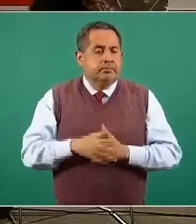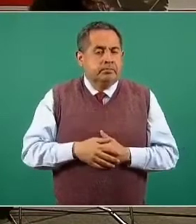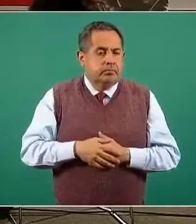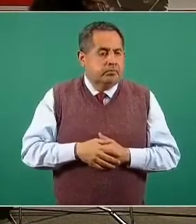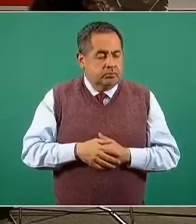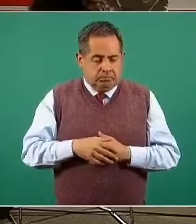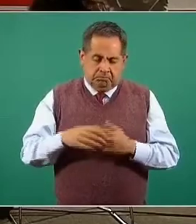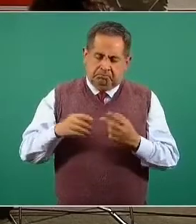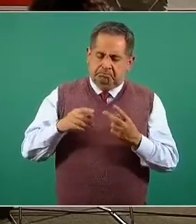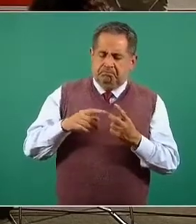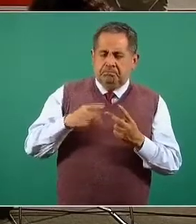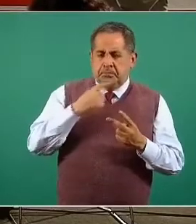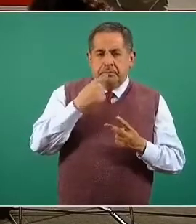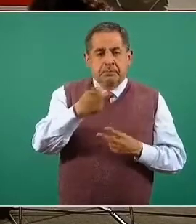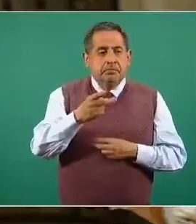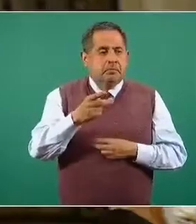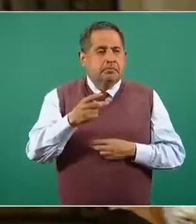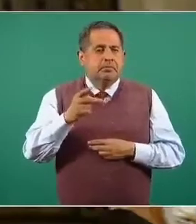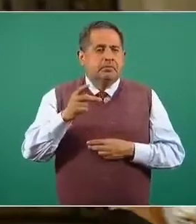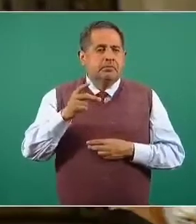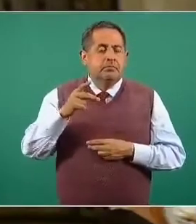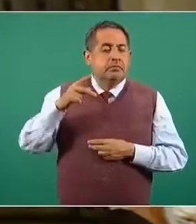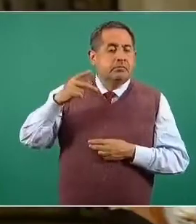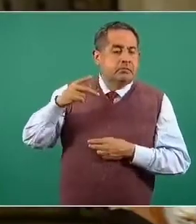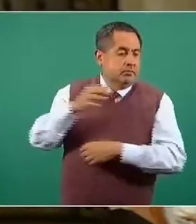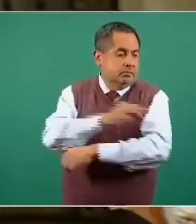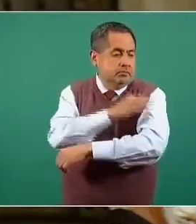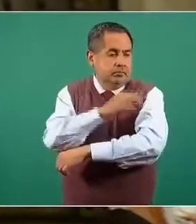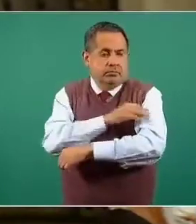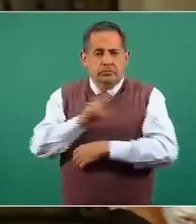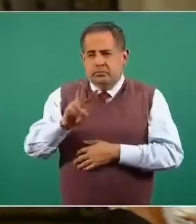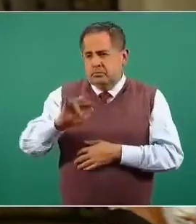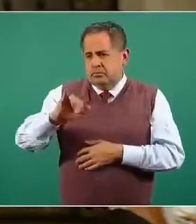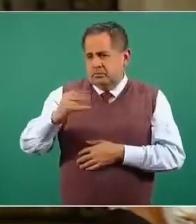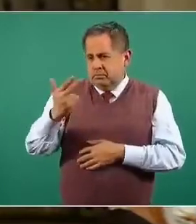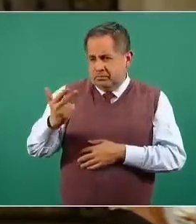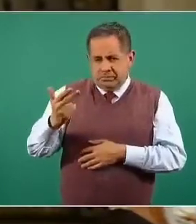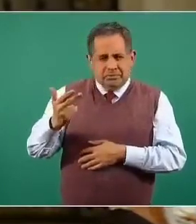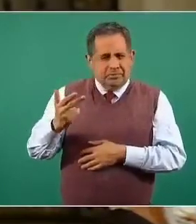una tercera prueba de ensayo con la vacuna del VIH-Sida.